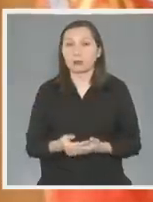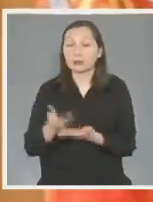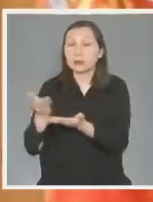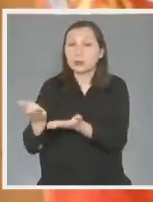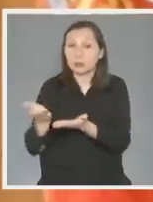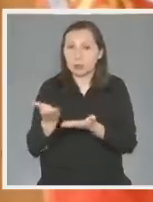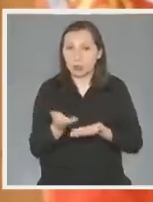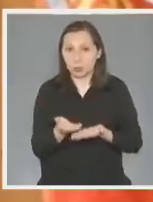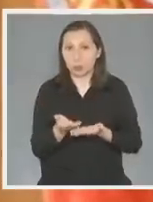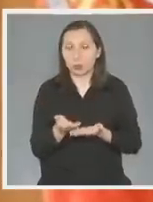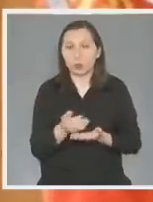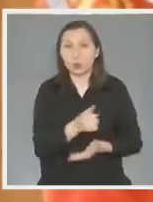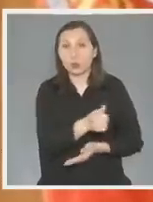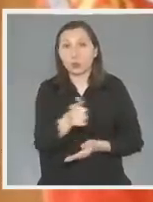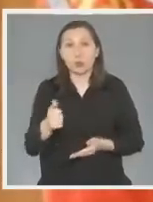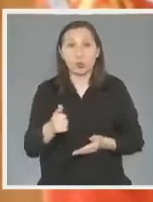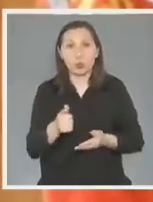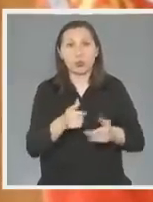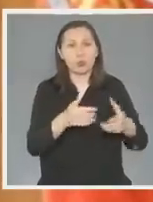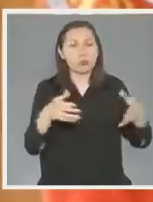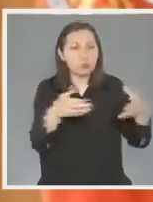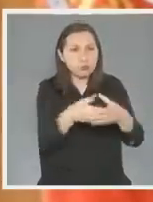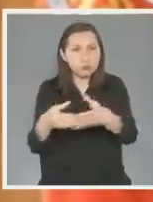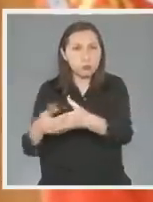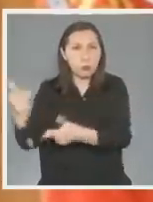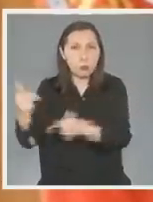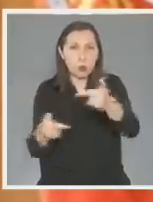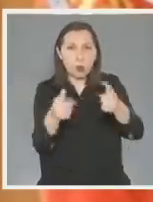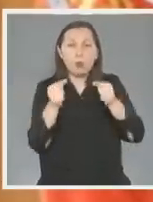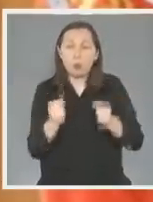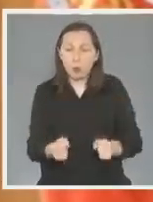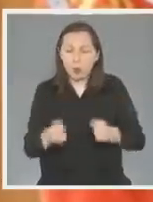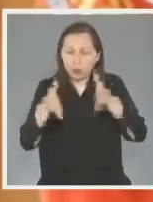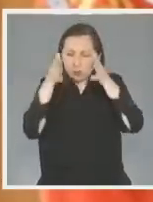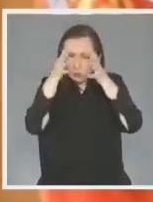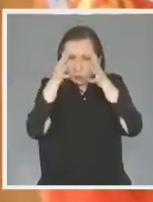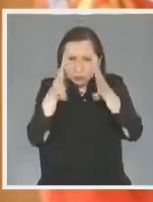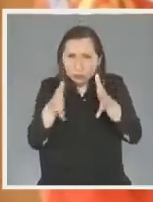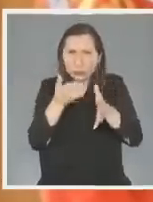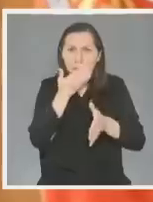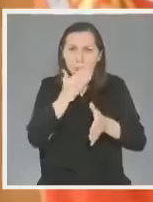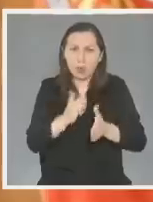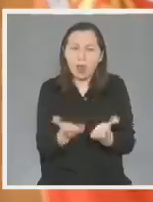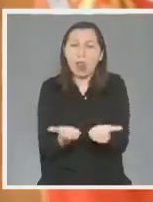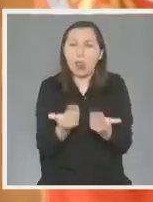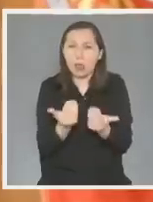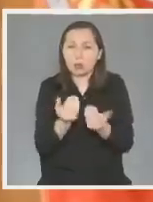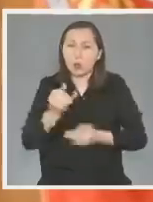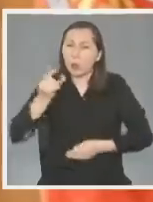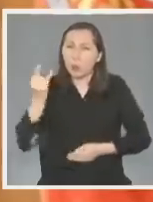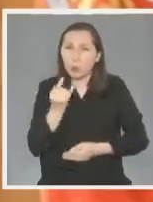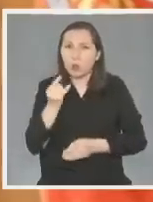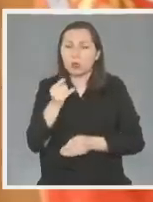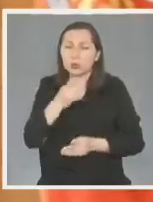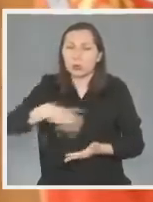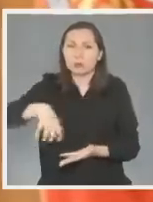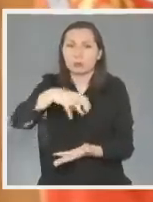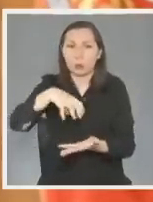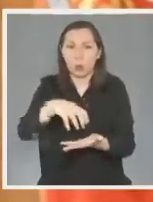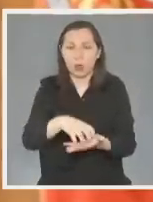invito a todas las fuerzas políticas, a que podamos concentrarnos en las necesidades urgentes de nuestro